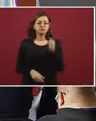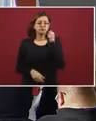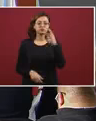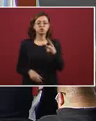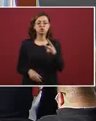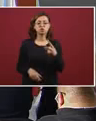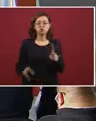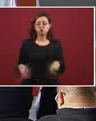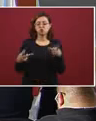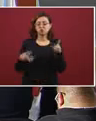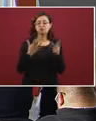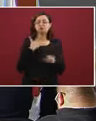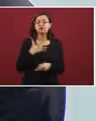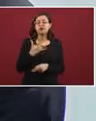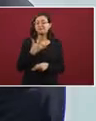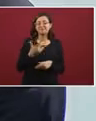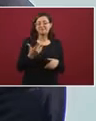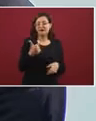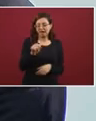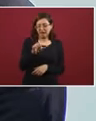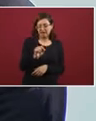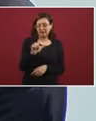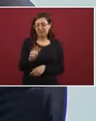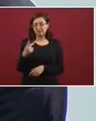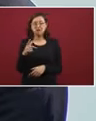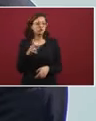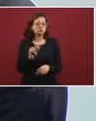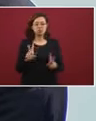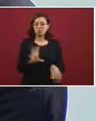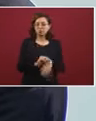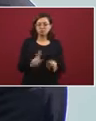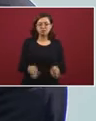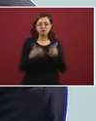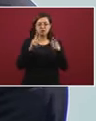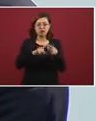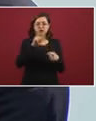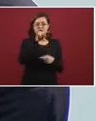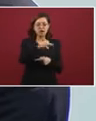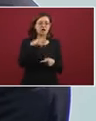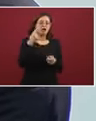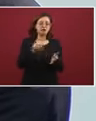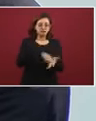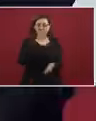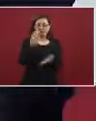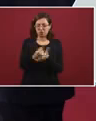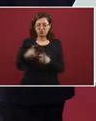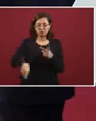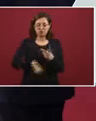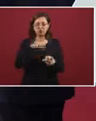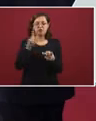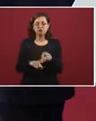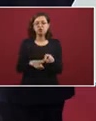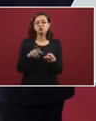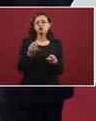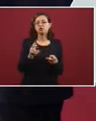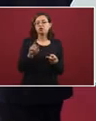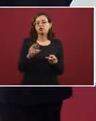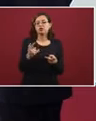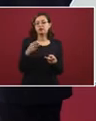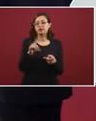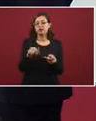de venta de gas LP que no se dejaron verificar fue Distribuidora de Gas de Tampico en Altamira, Tamaulipas, y Gases Rodríguez del Noreste